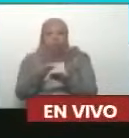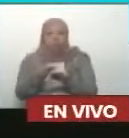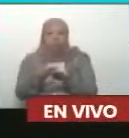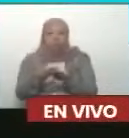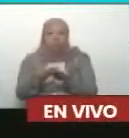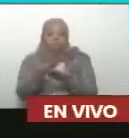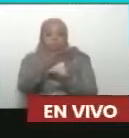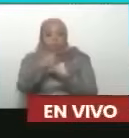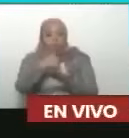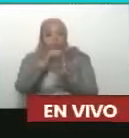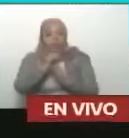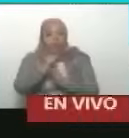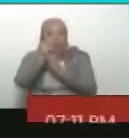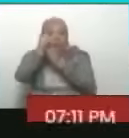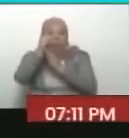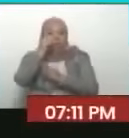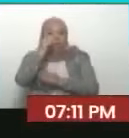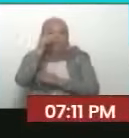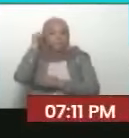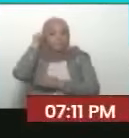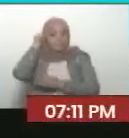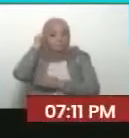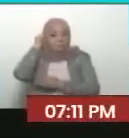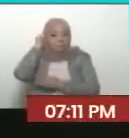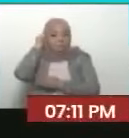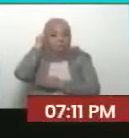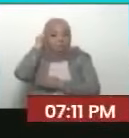ustedes que son líderes y lideresas,